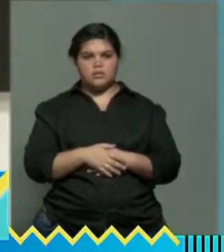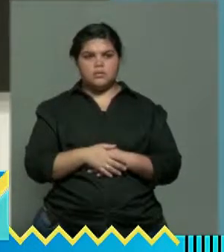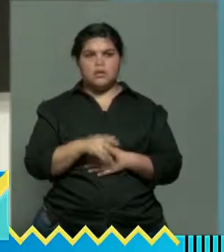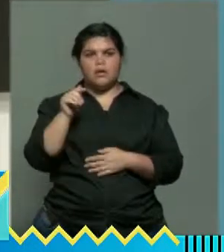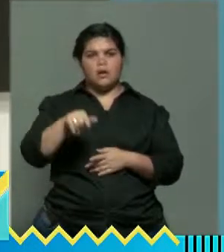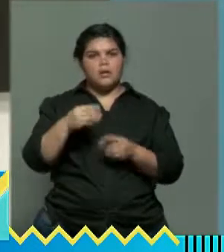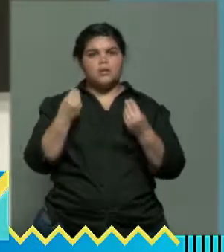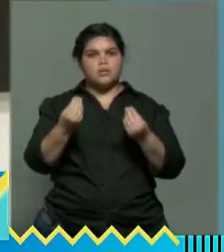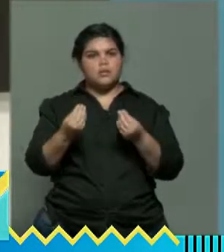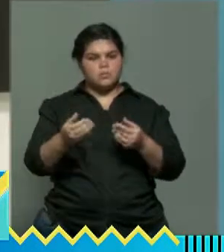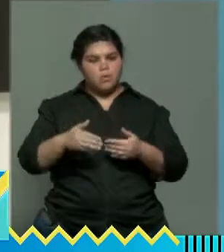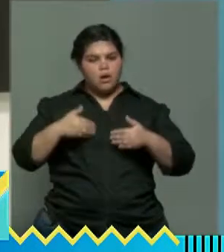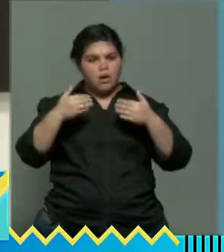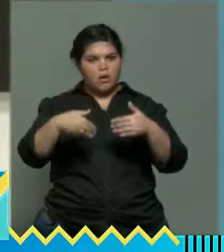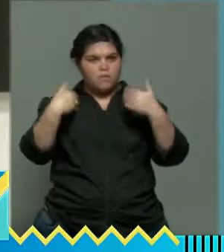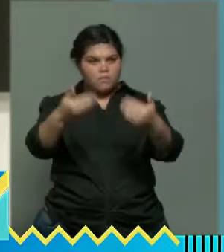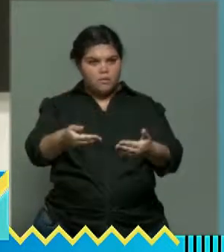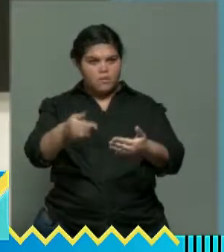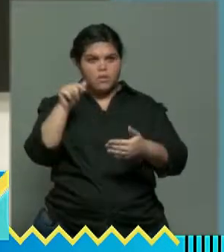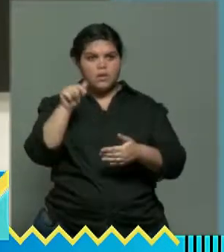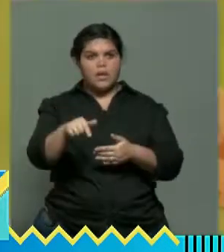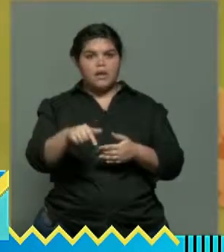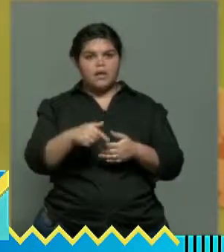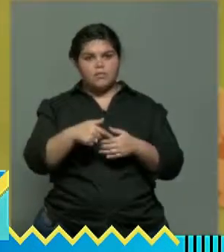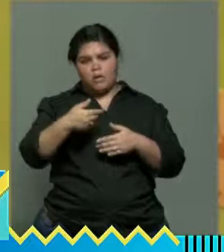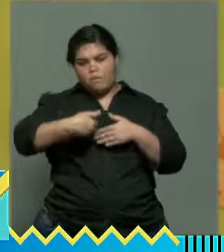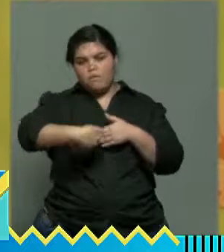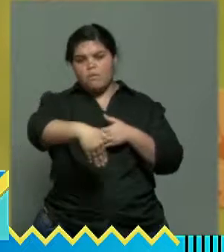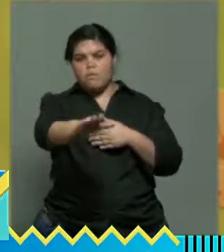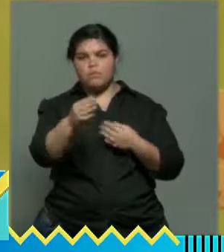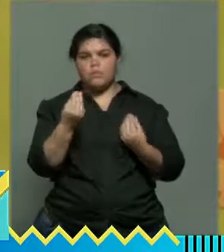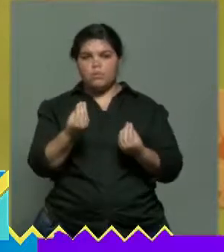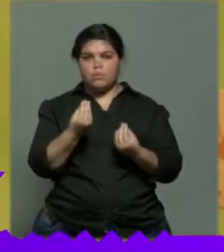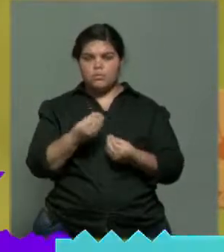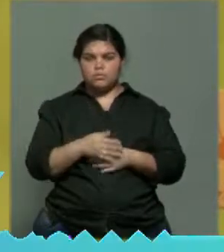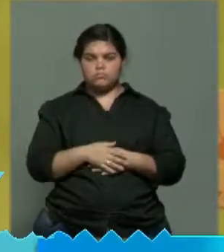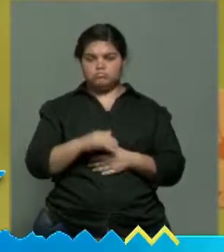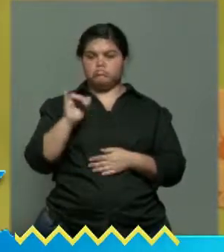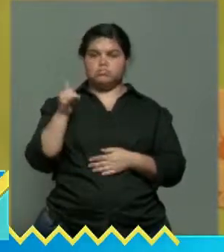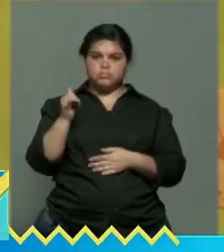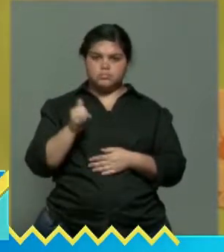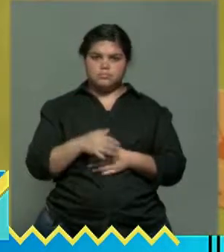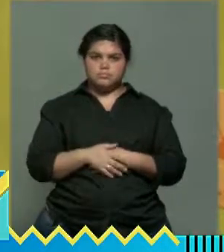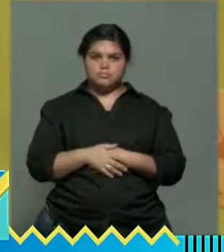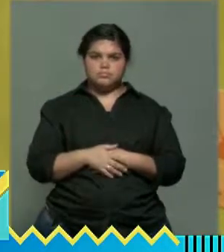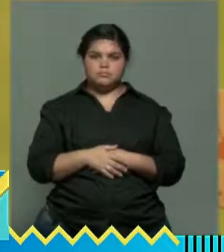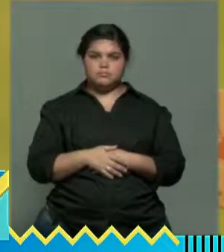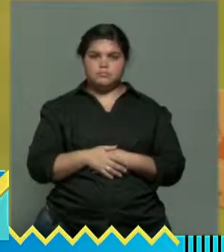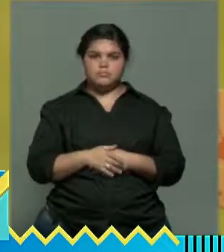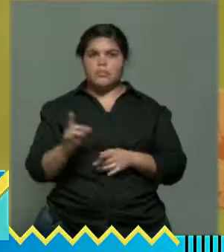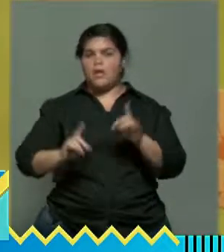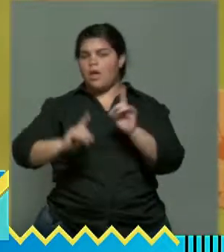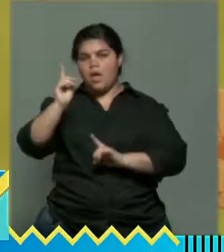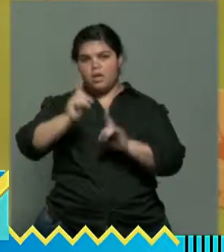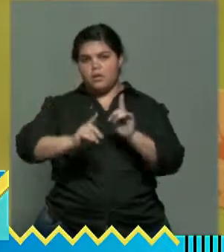unirse y trabajar en pos de algo más a largo plazo? Sí, yo creo que sí. O sea, creo que, digamos, hay momentos y